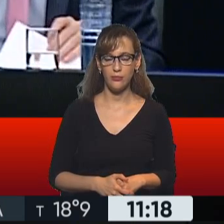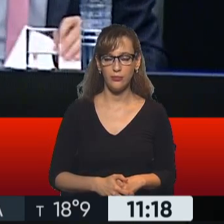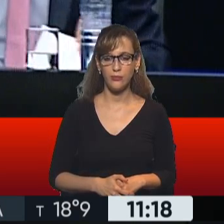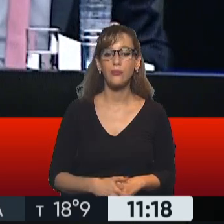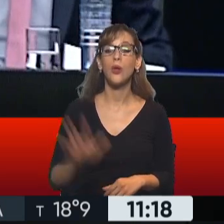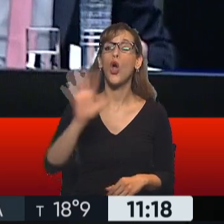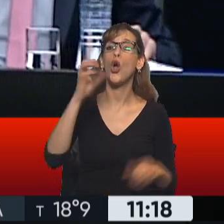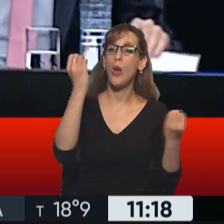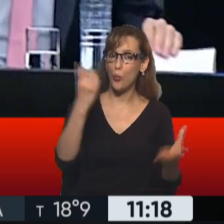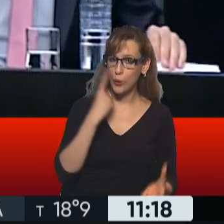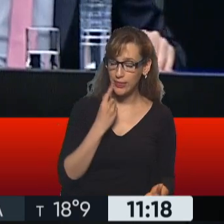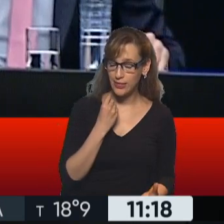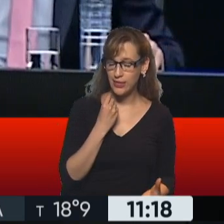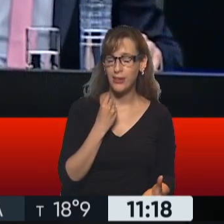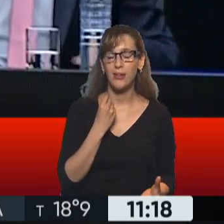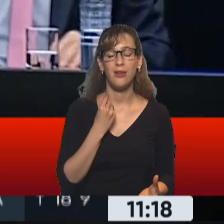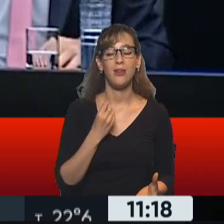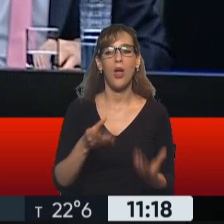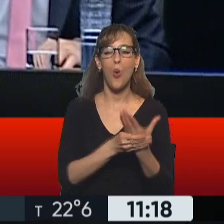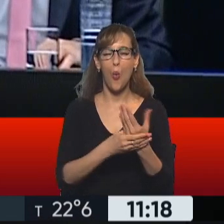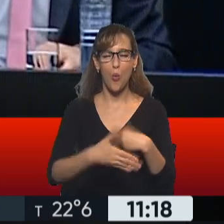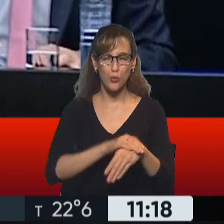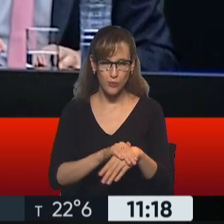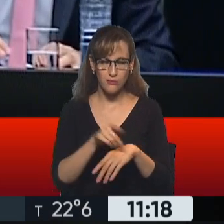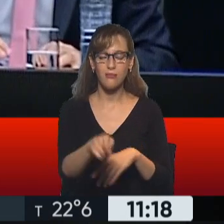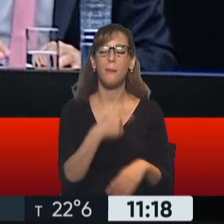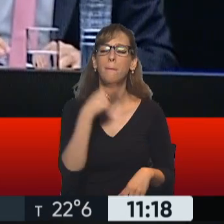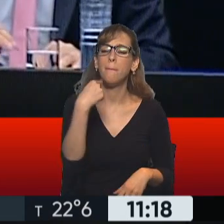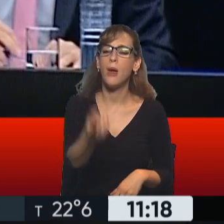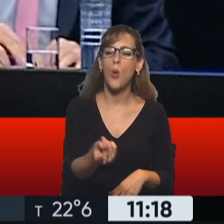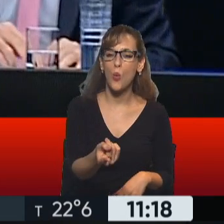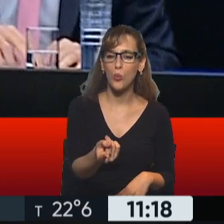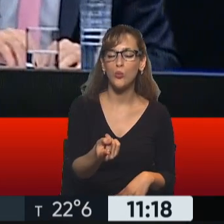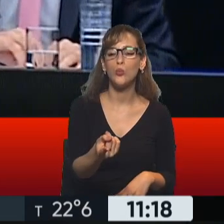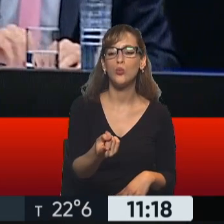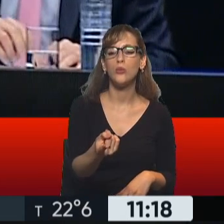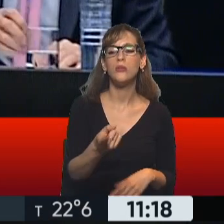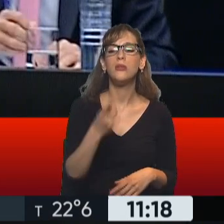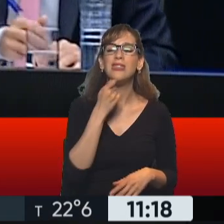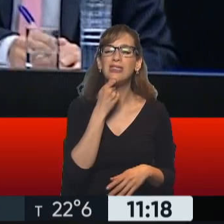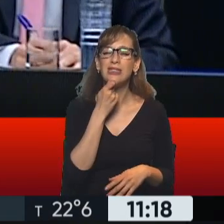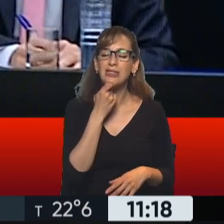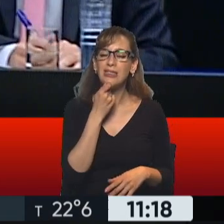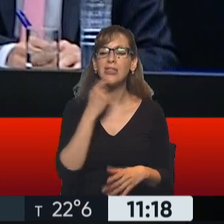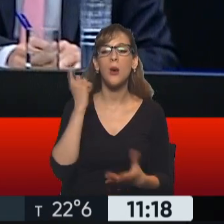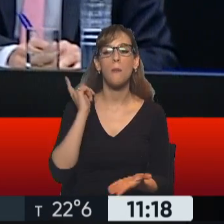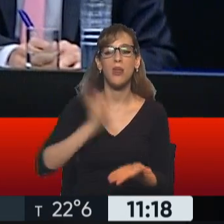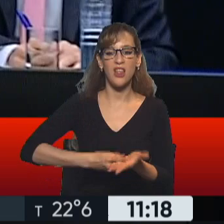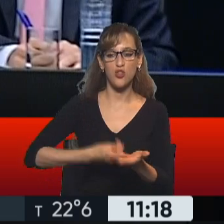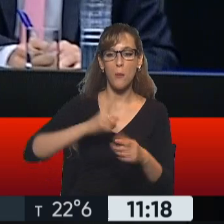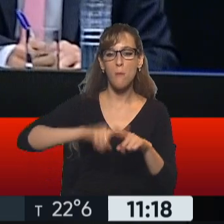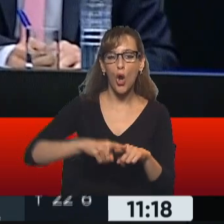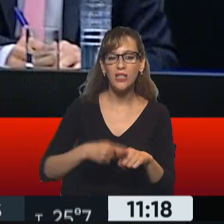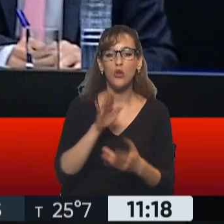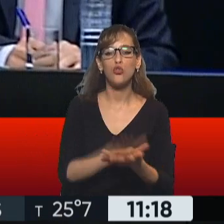Sí, buen día, ¿qué tal? Ministro Guzmán, le quiero consultar si prevén algún tipo de cambios en la política de subsidios